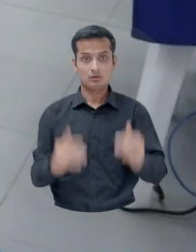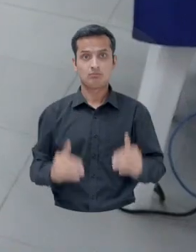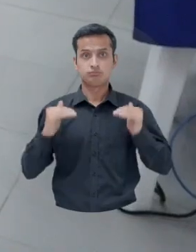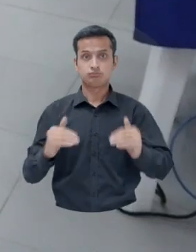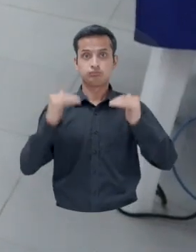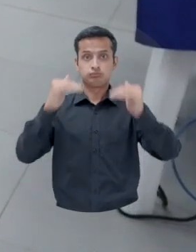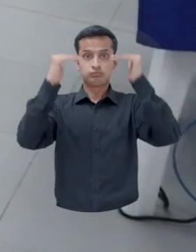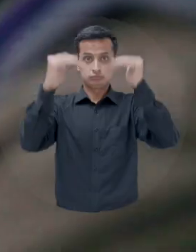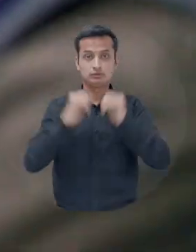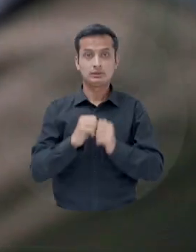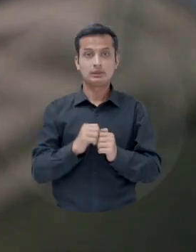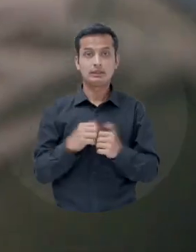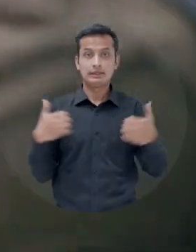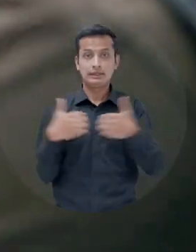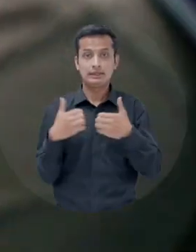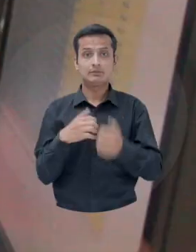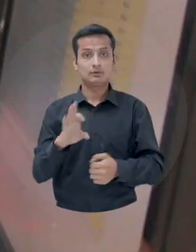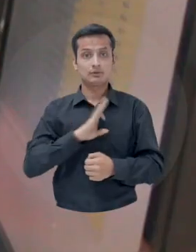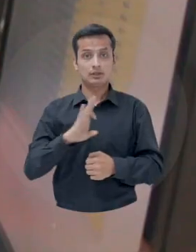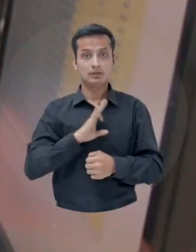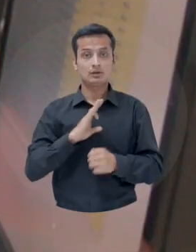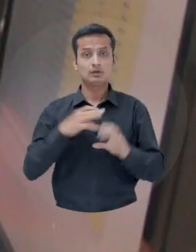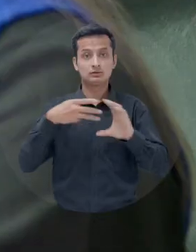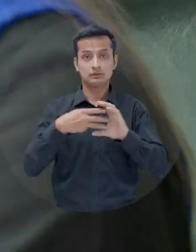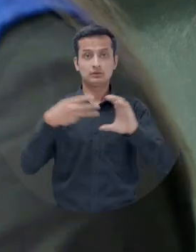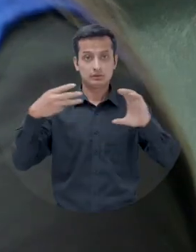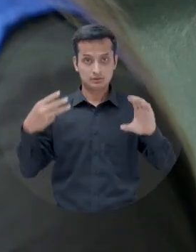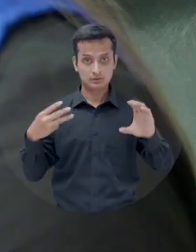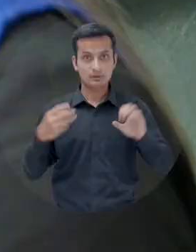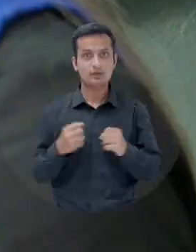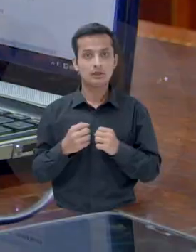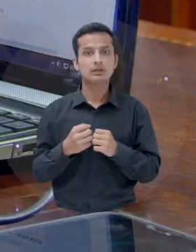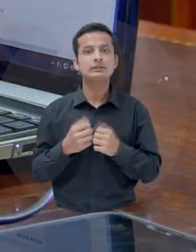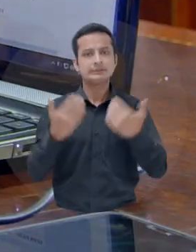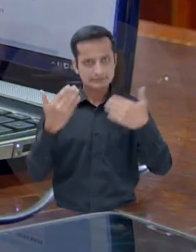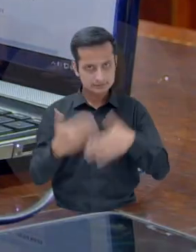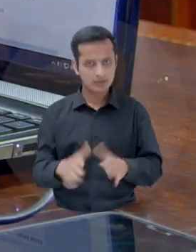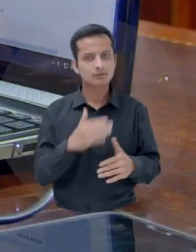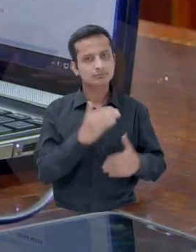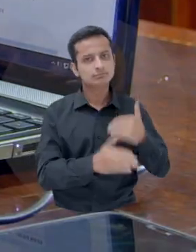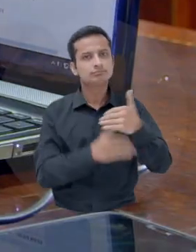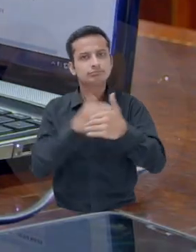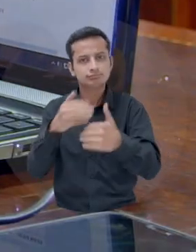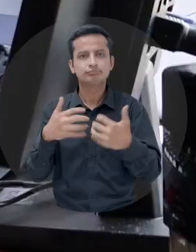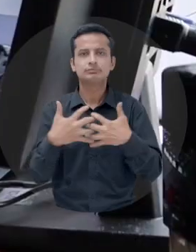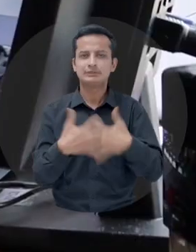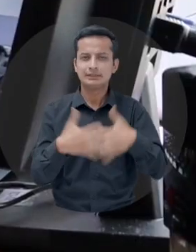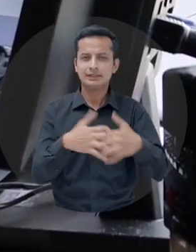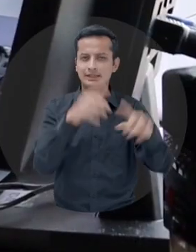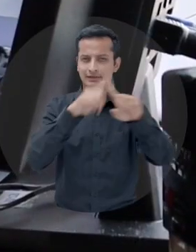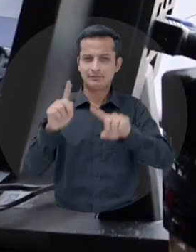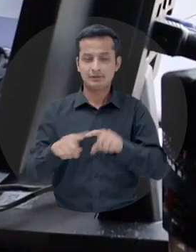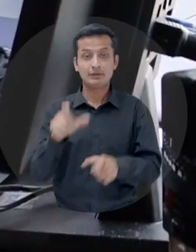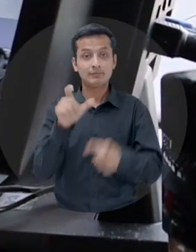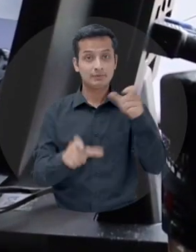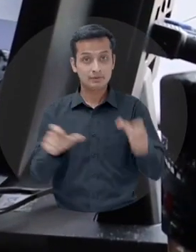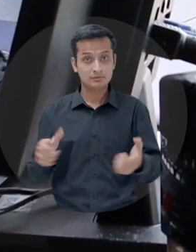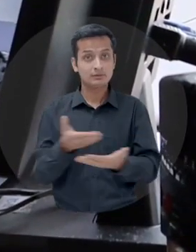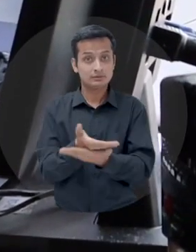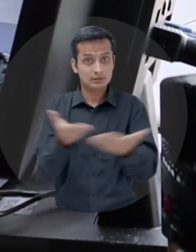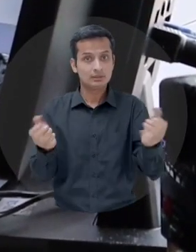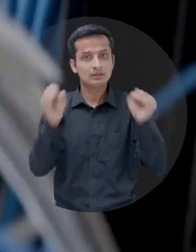desarrollo tecnológico e innovación, el equipo técnico del Consejo Nacional Electoral creó mecanismos que facilitarán